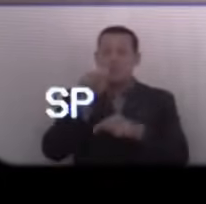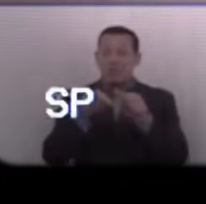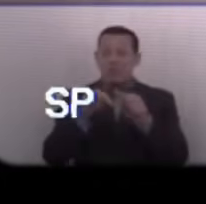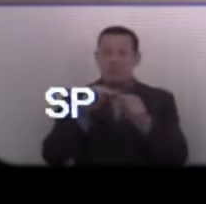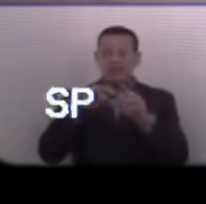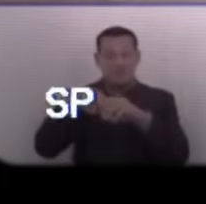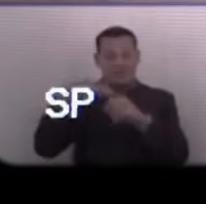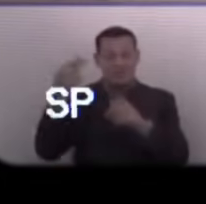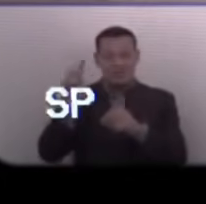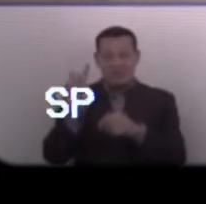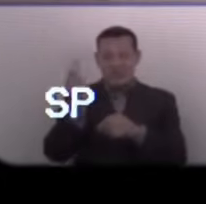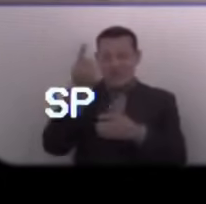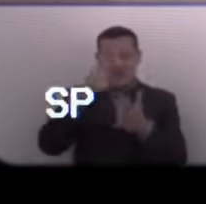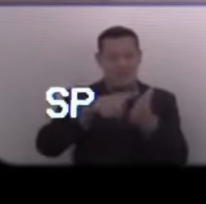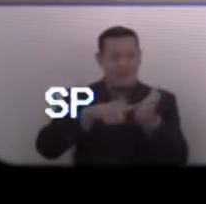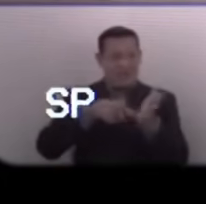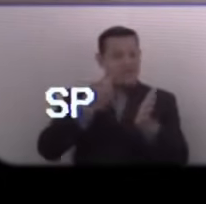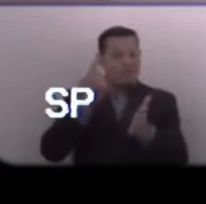vez?